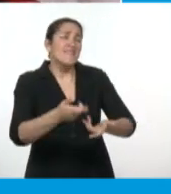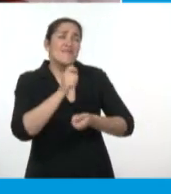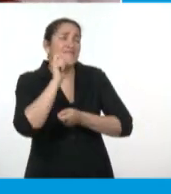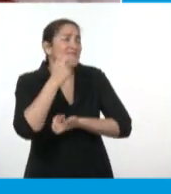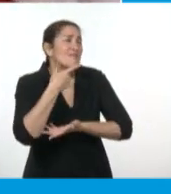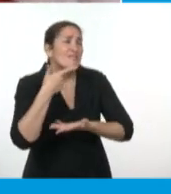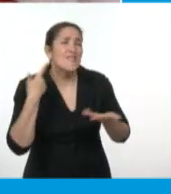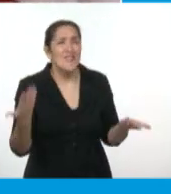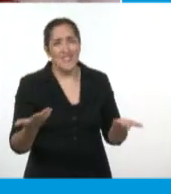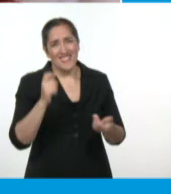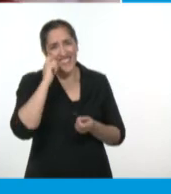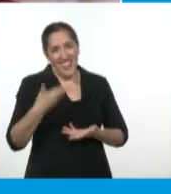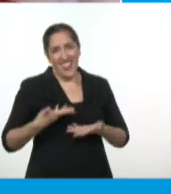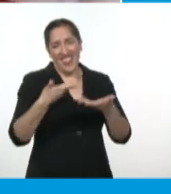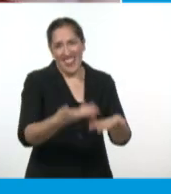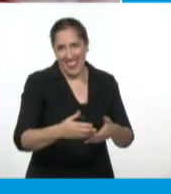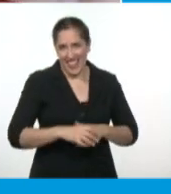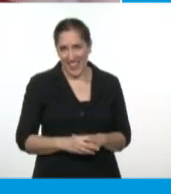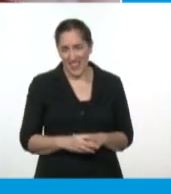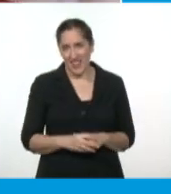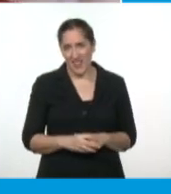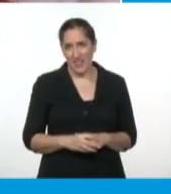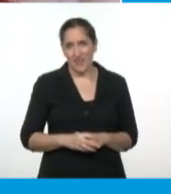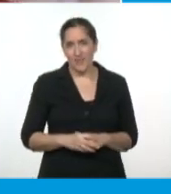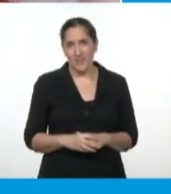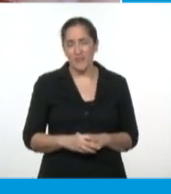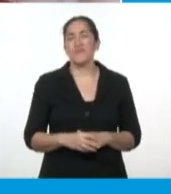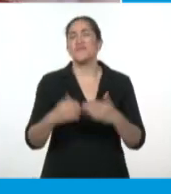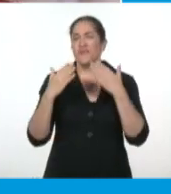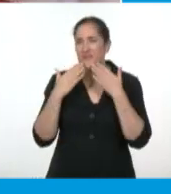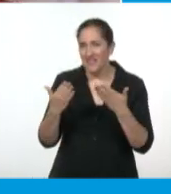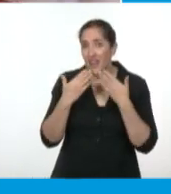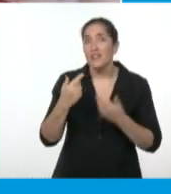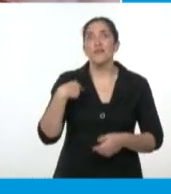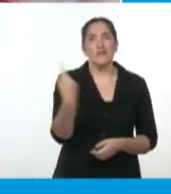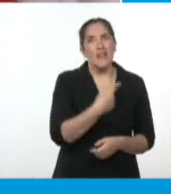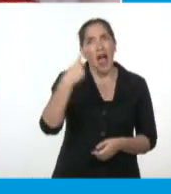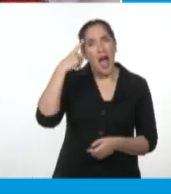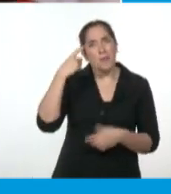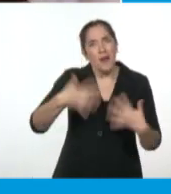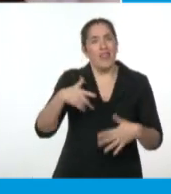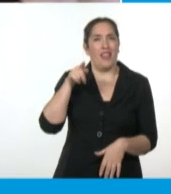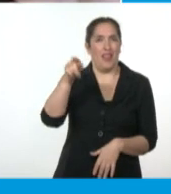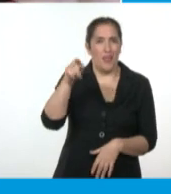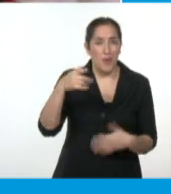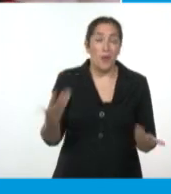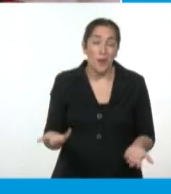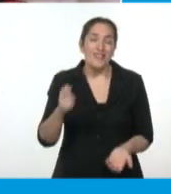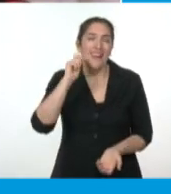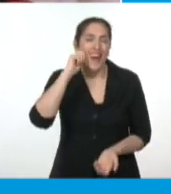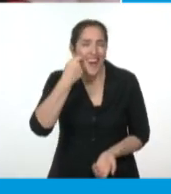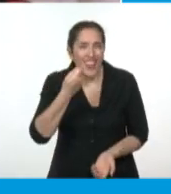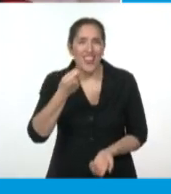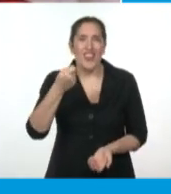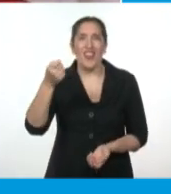tan bella recepción, gracias. Bueno, muchas gracias Dora. Aprendemos mucho de vos, por eso es muy lindo tenerte. ¿Qué